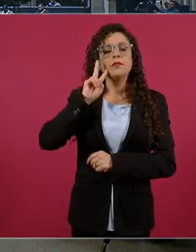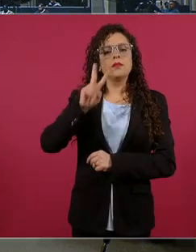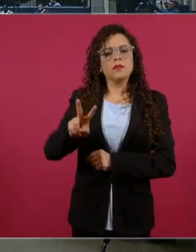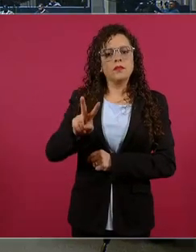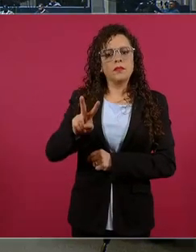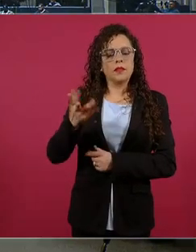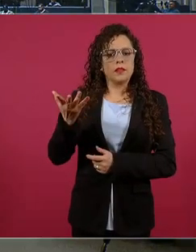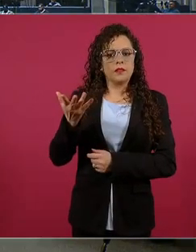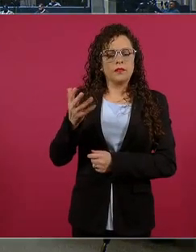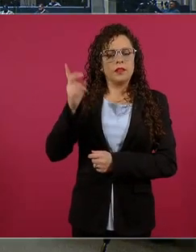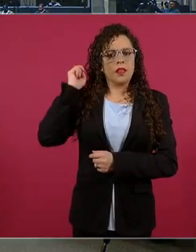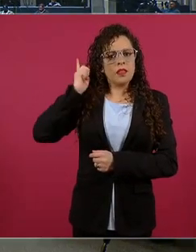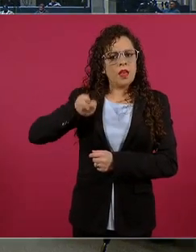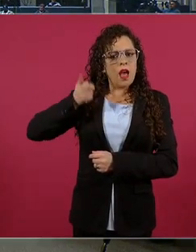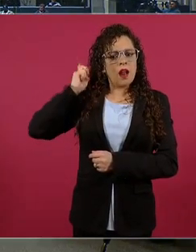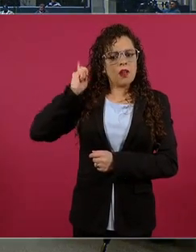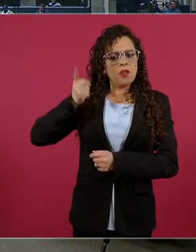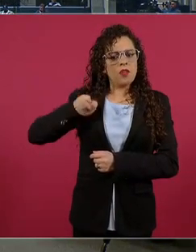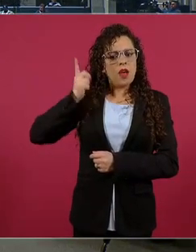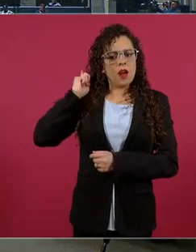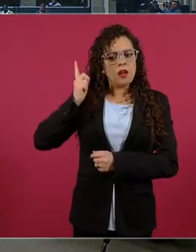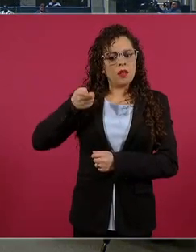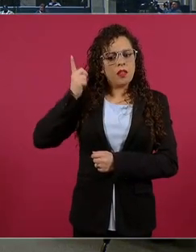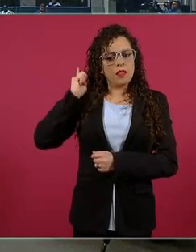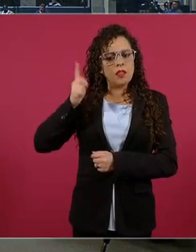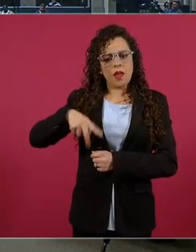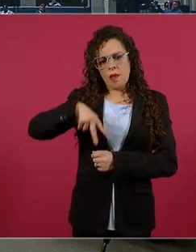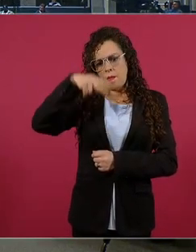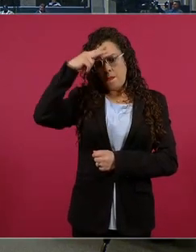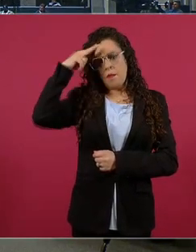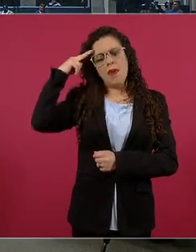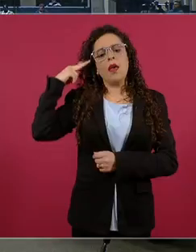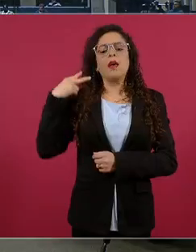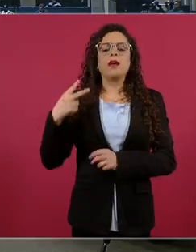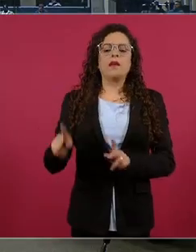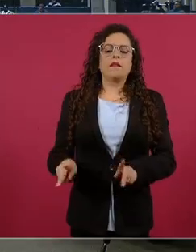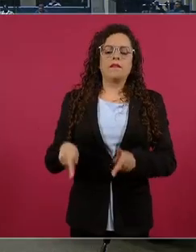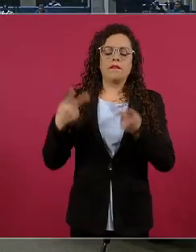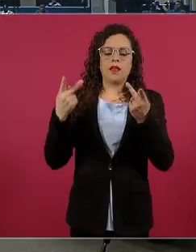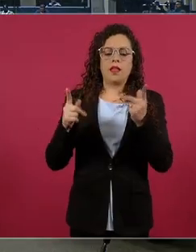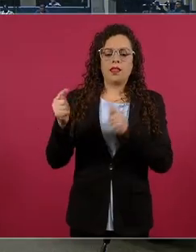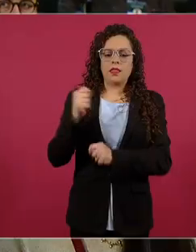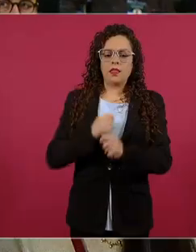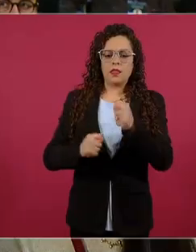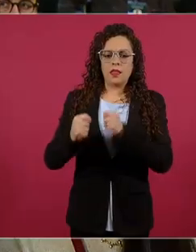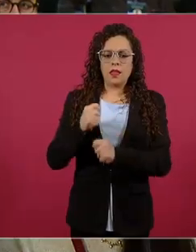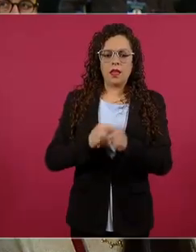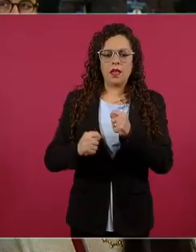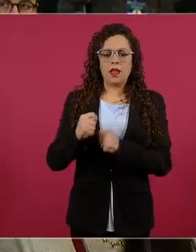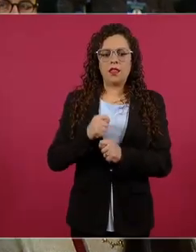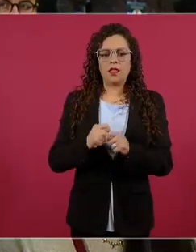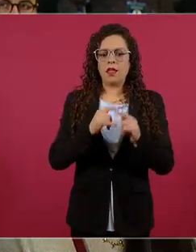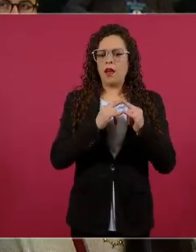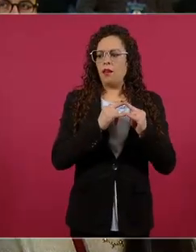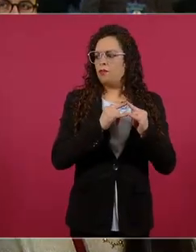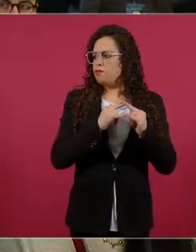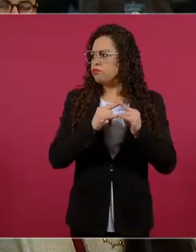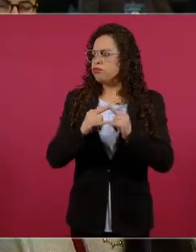diario, que se venden vapeadores por todo México, bares, tiendas, puestos callejeros, y era para saber un